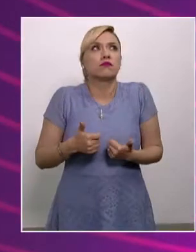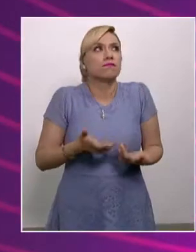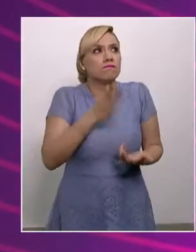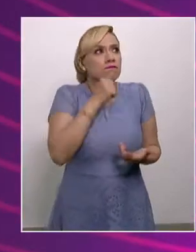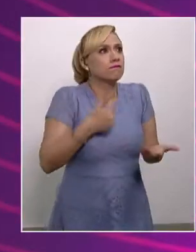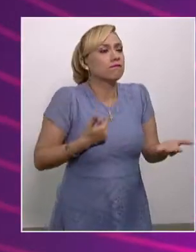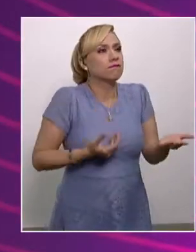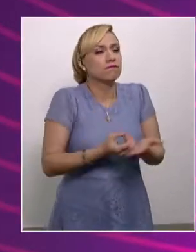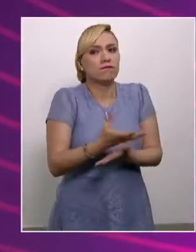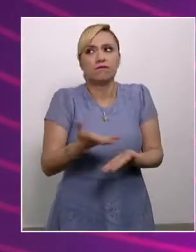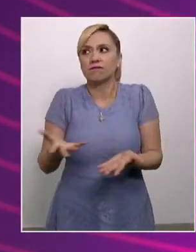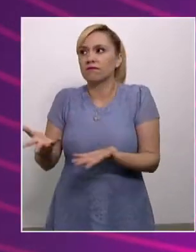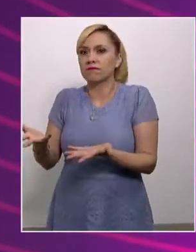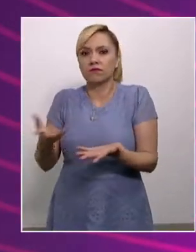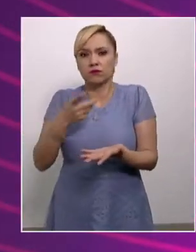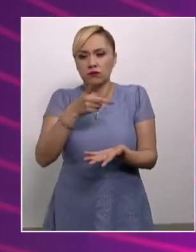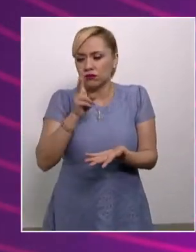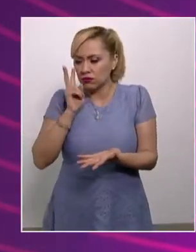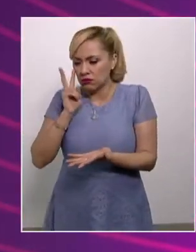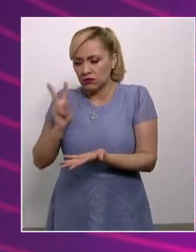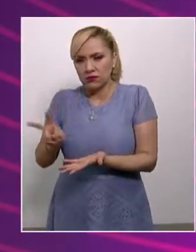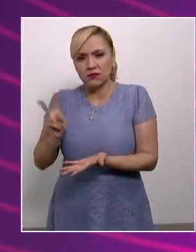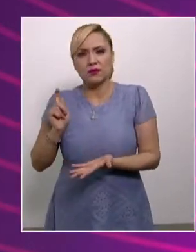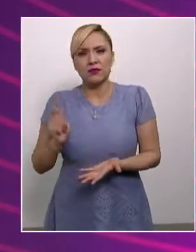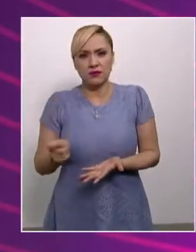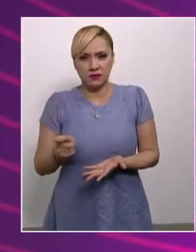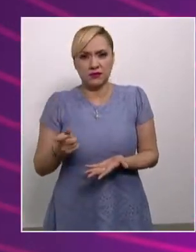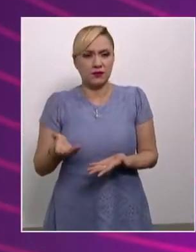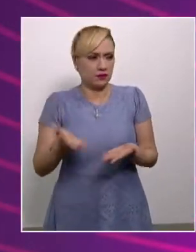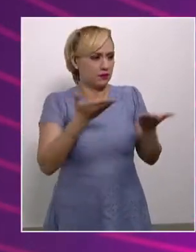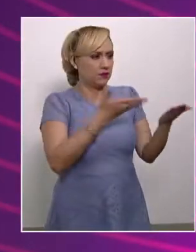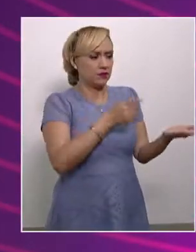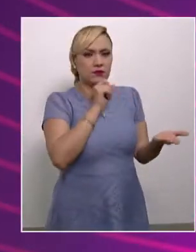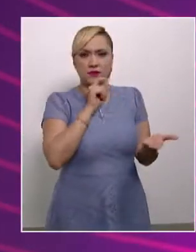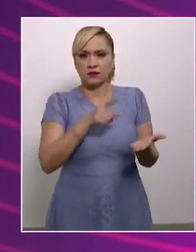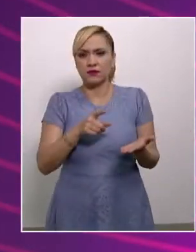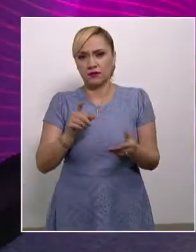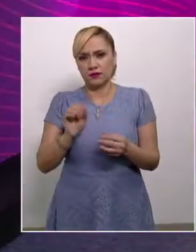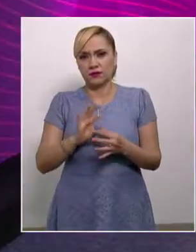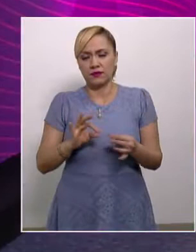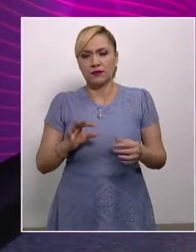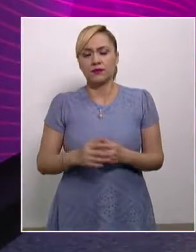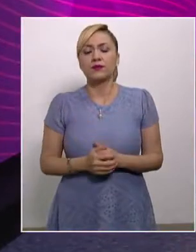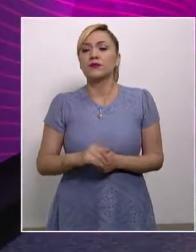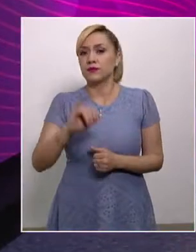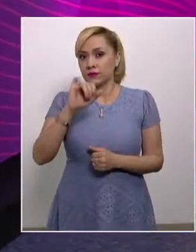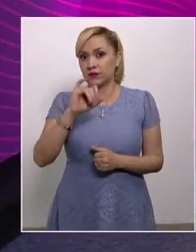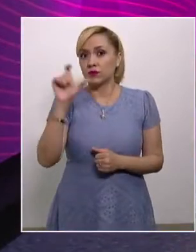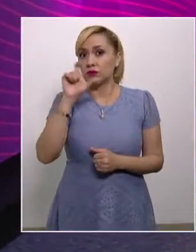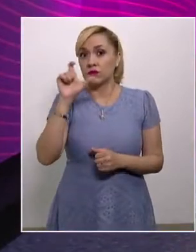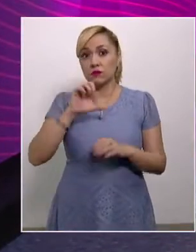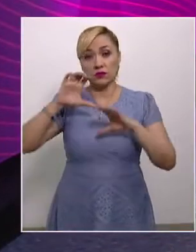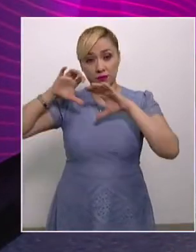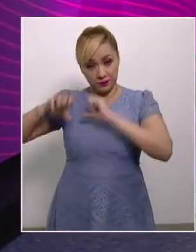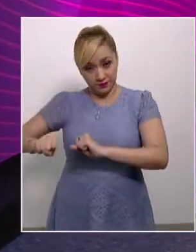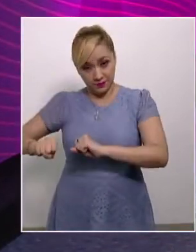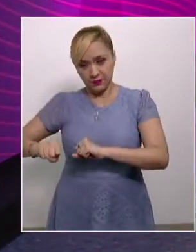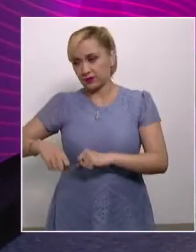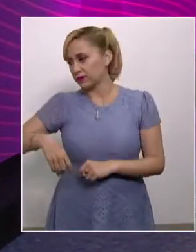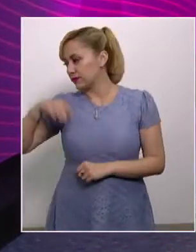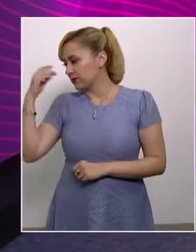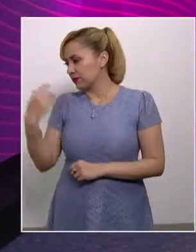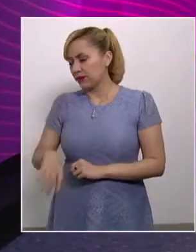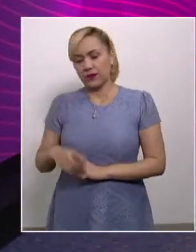que tienen. ¿Qué han podido observar desde ahí, Diego? Y si quieres ahorita, Pamela, también sobre el mismo tema de detención, vamos. Claro, sobre el tema de detención es un tema muy